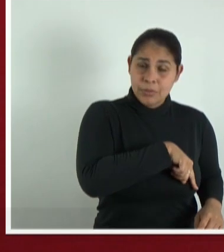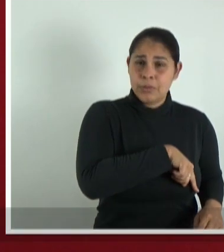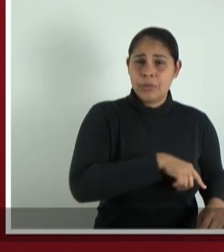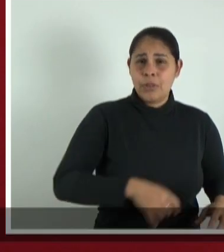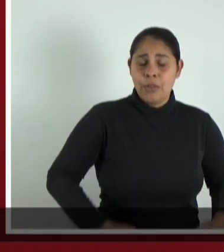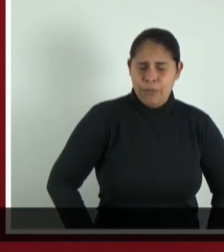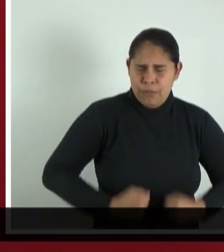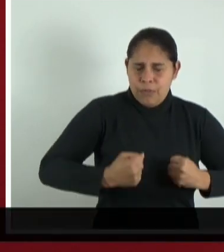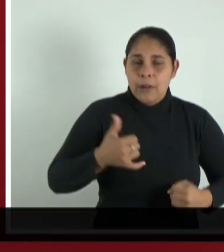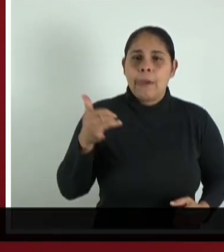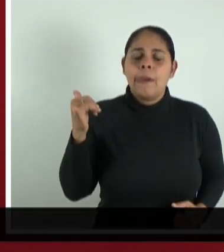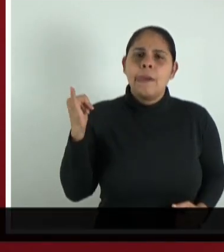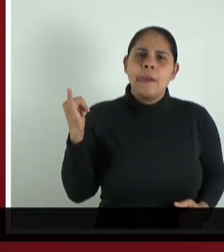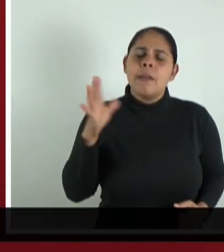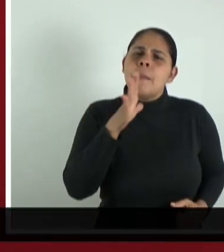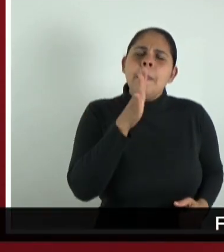¿Por qué?